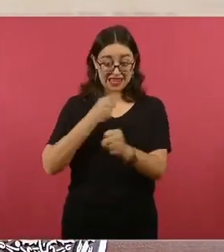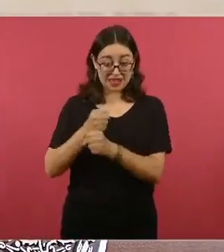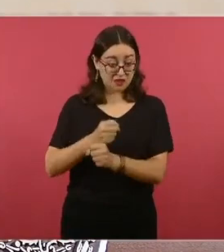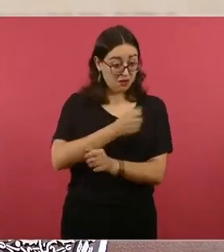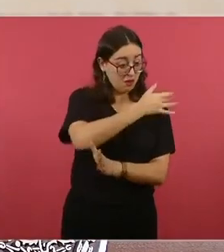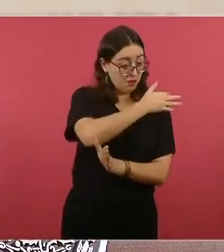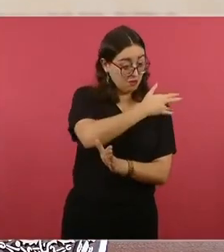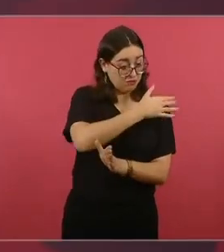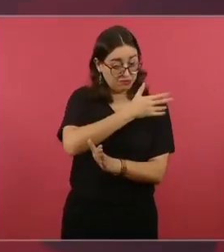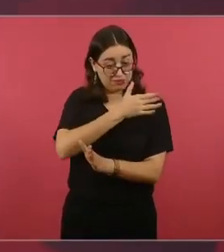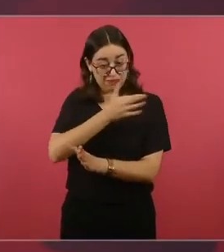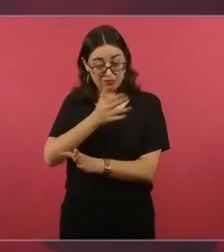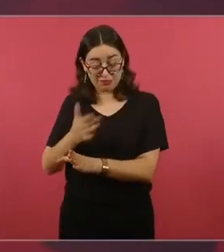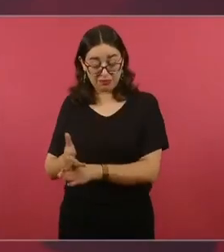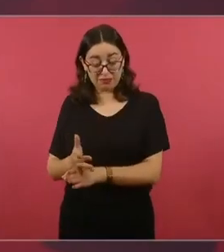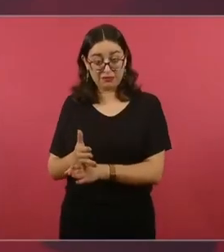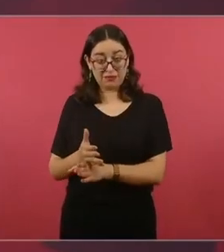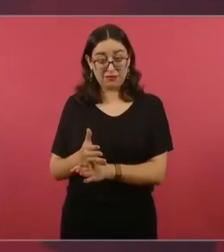neoliberal.